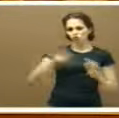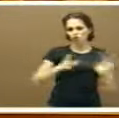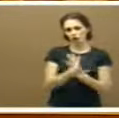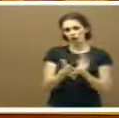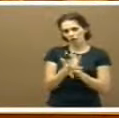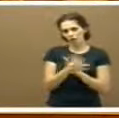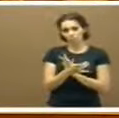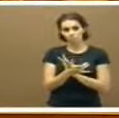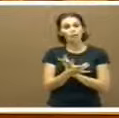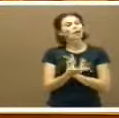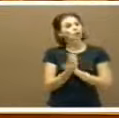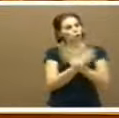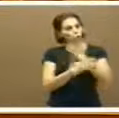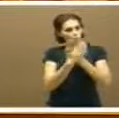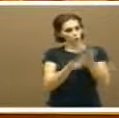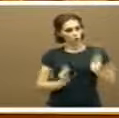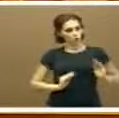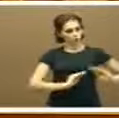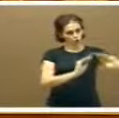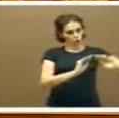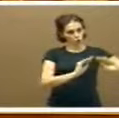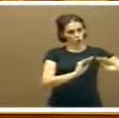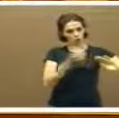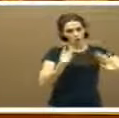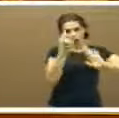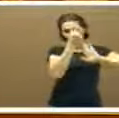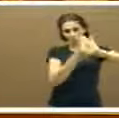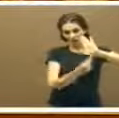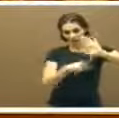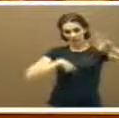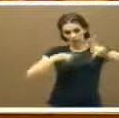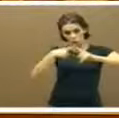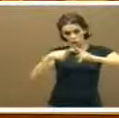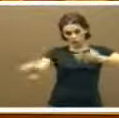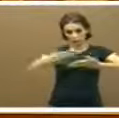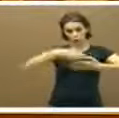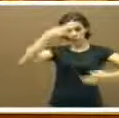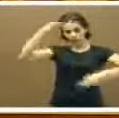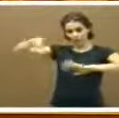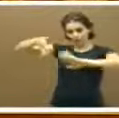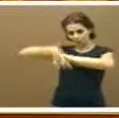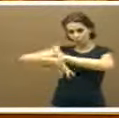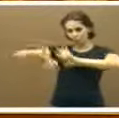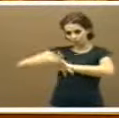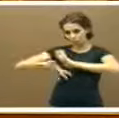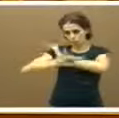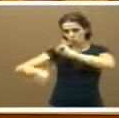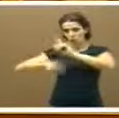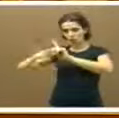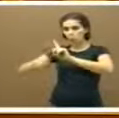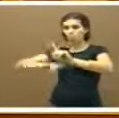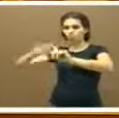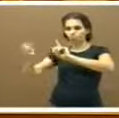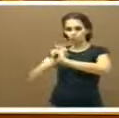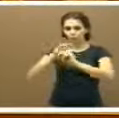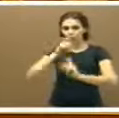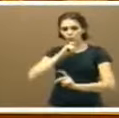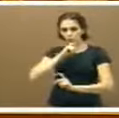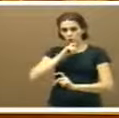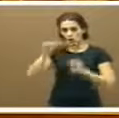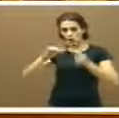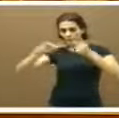parte ha anunciado cada una de las medidas para alcanzar ese objetivo. Ese